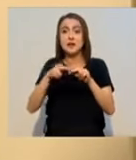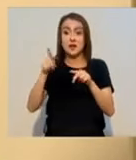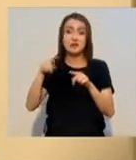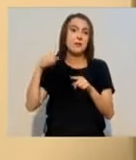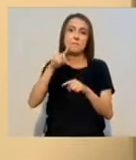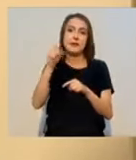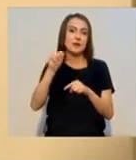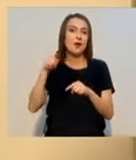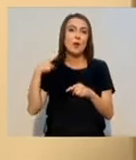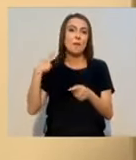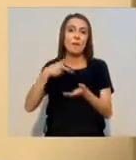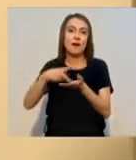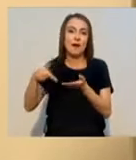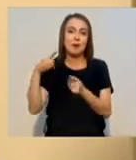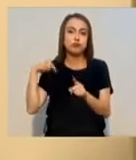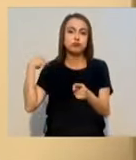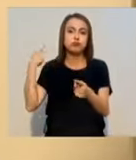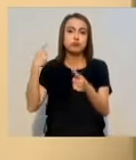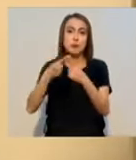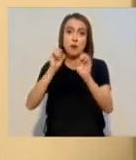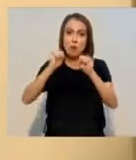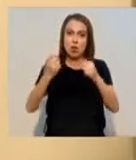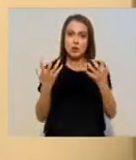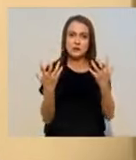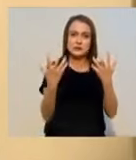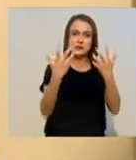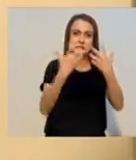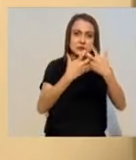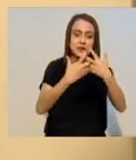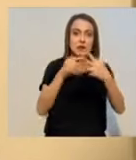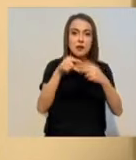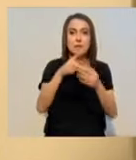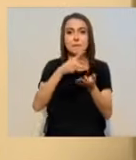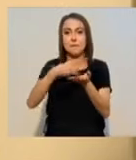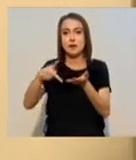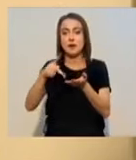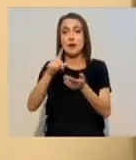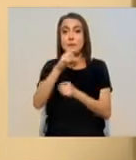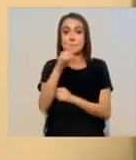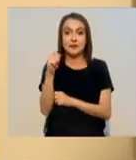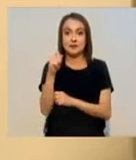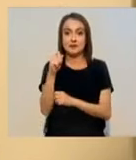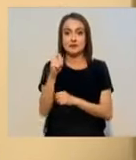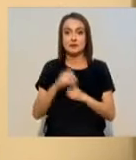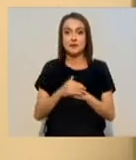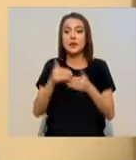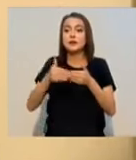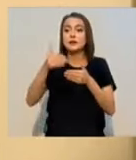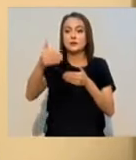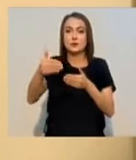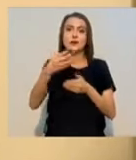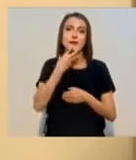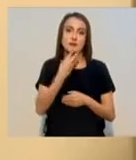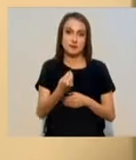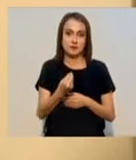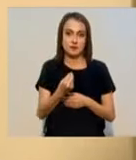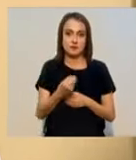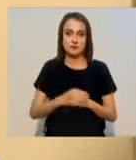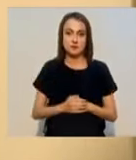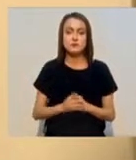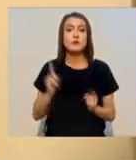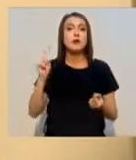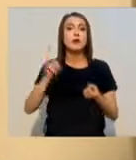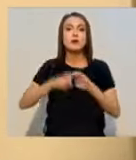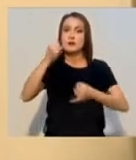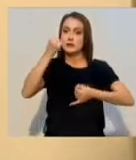durante estos meses para que se ajuste la cuota de los meses que siguen después de diciembre hasta